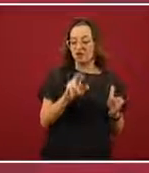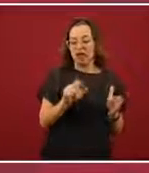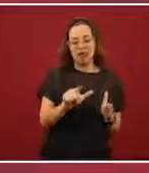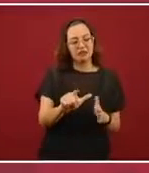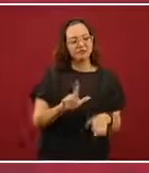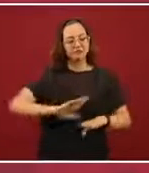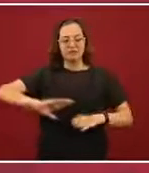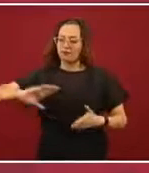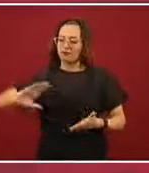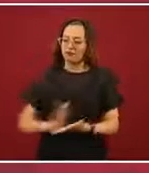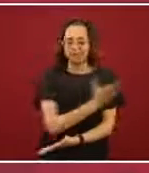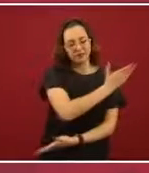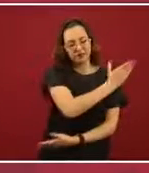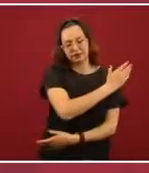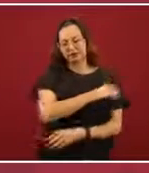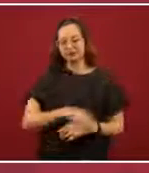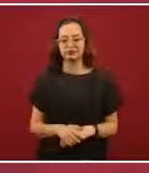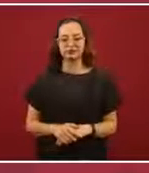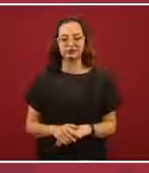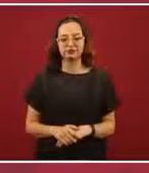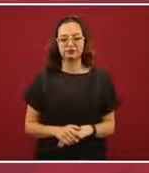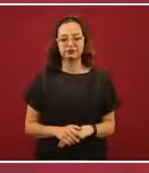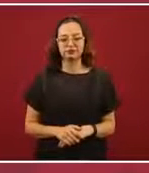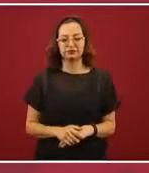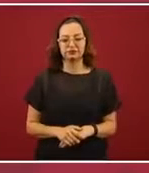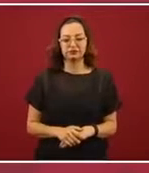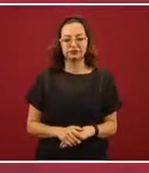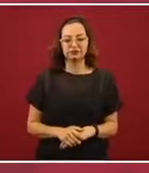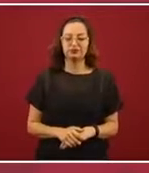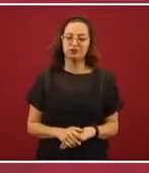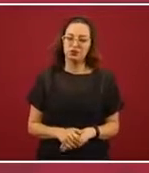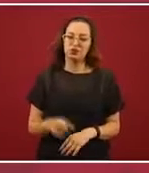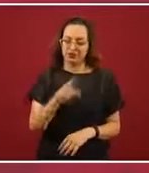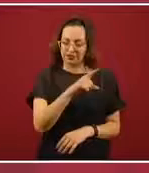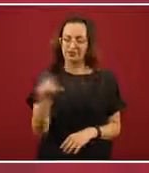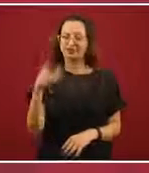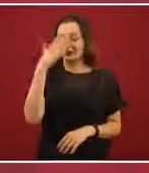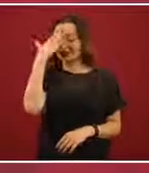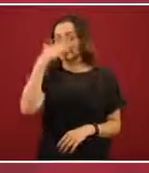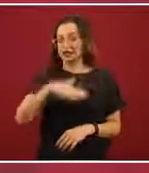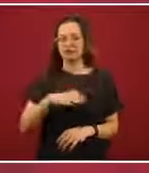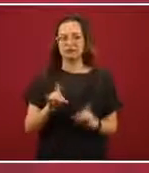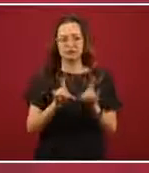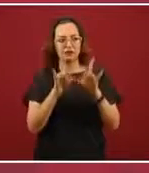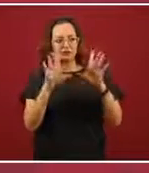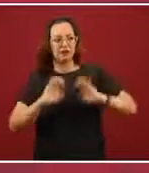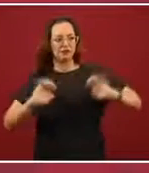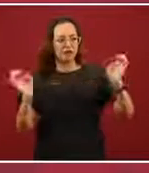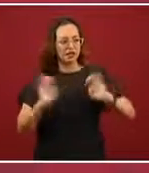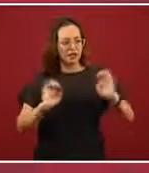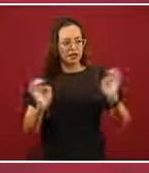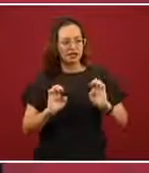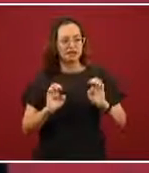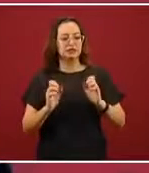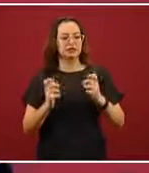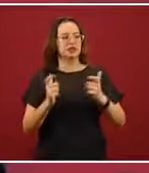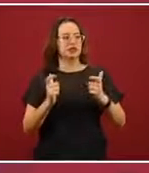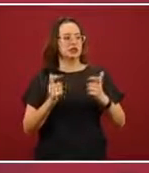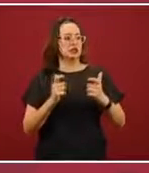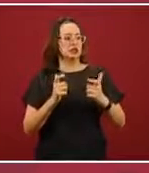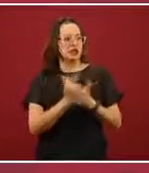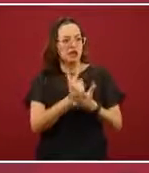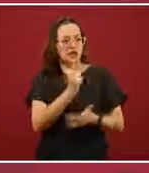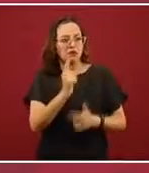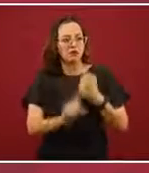aplica. Ya saben qué hacían en época de crisis, ¿no? Lo primero era pedir prestado,